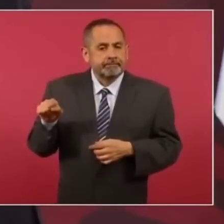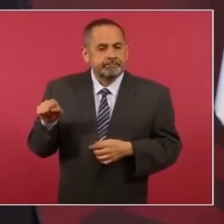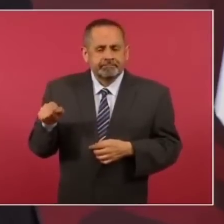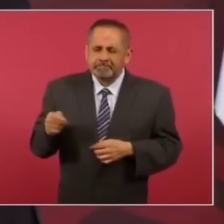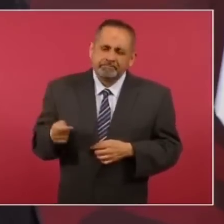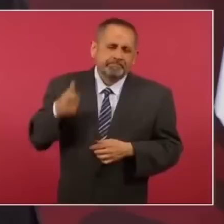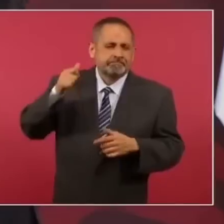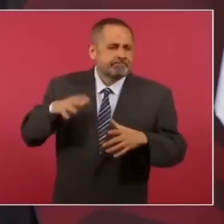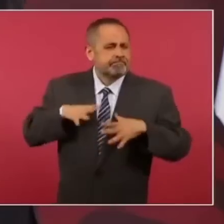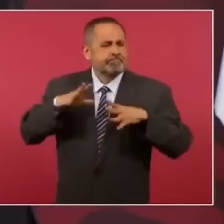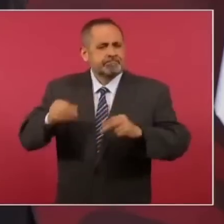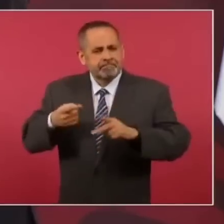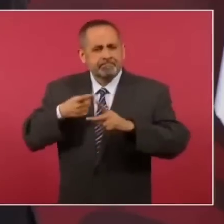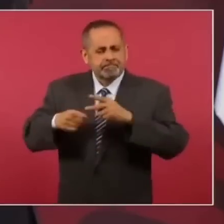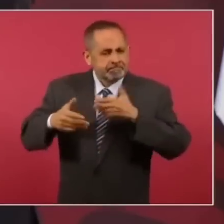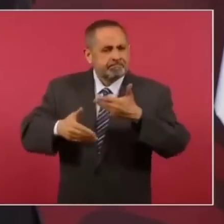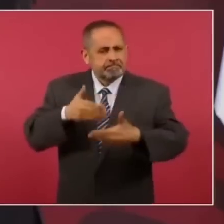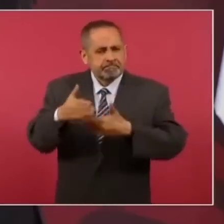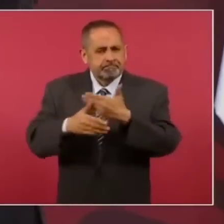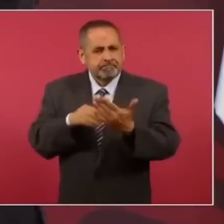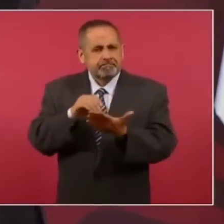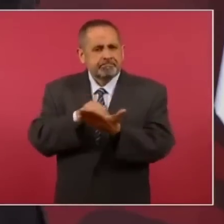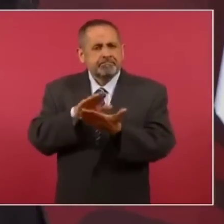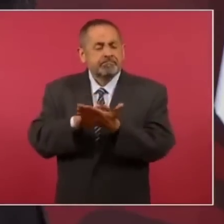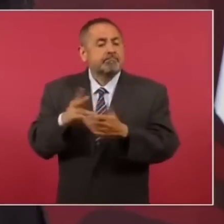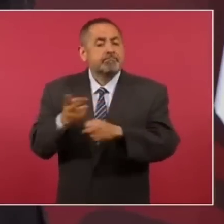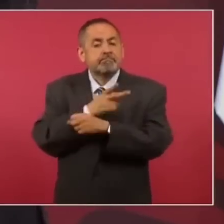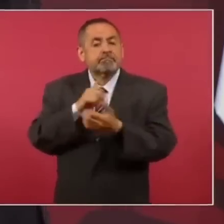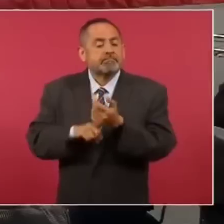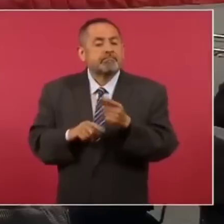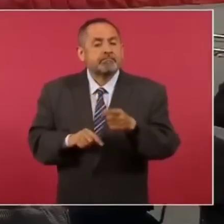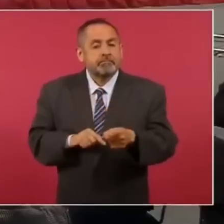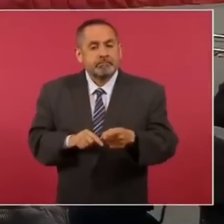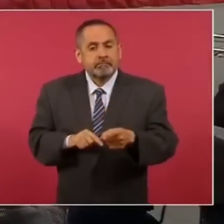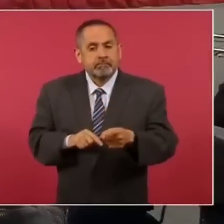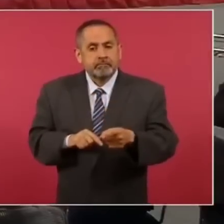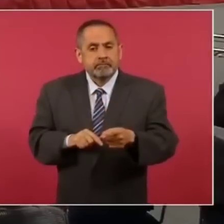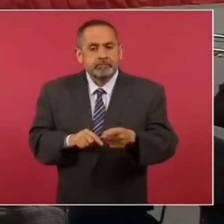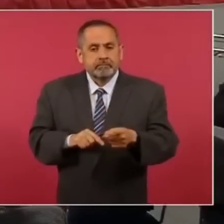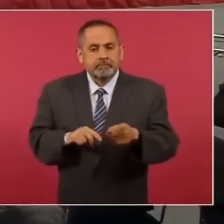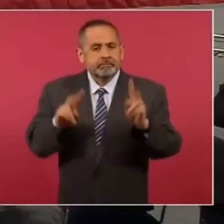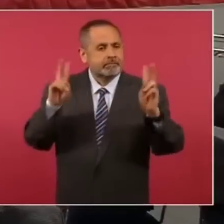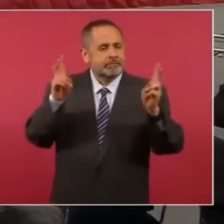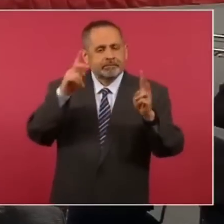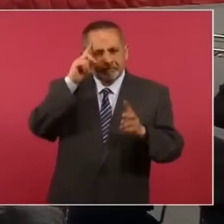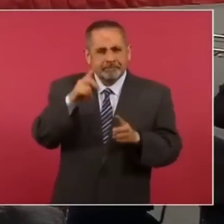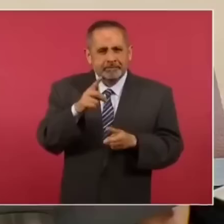precursor de la desaparición de la partida secreta,